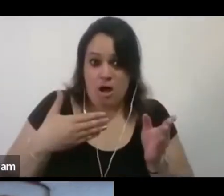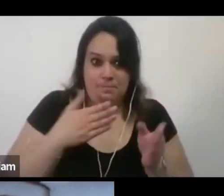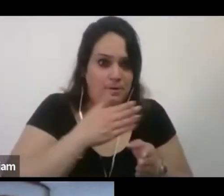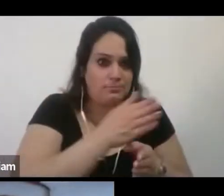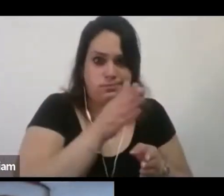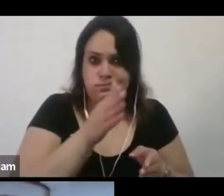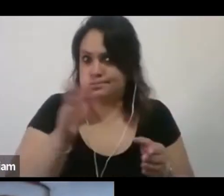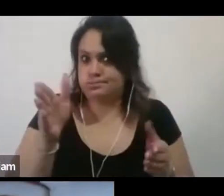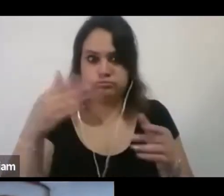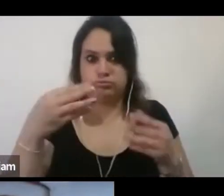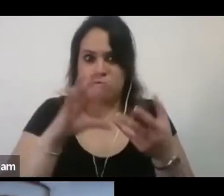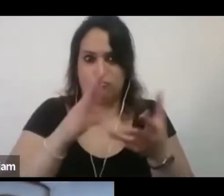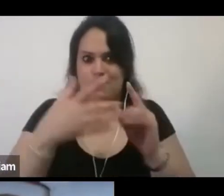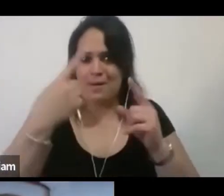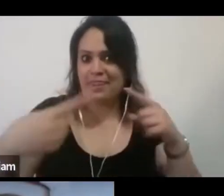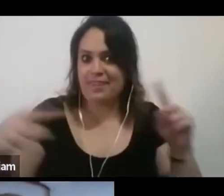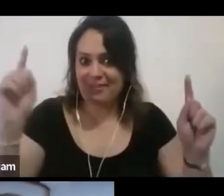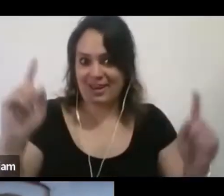abogacía.